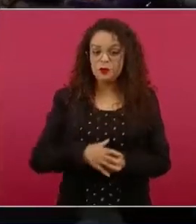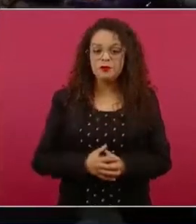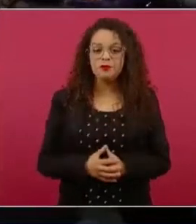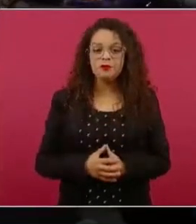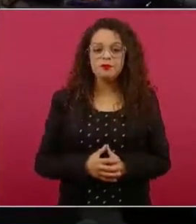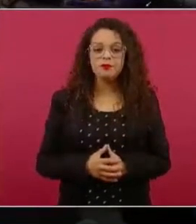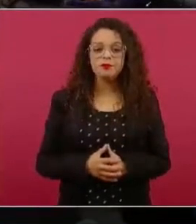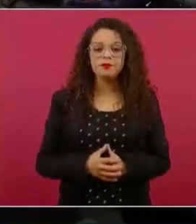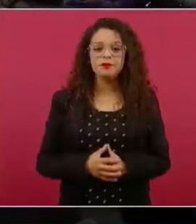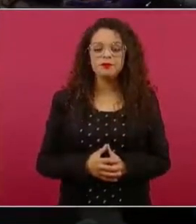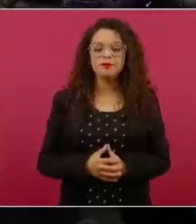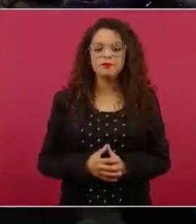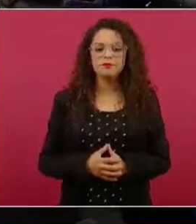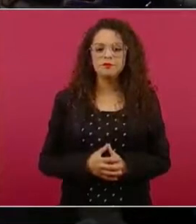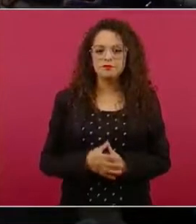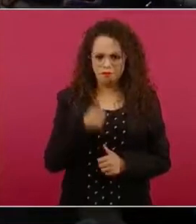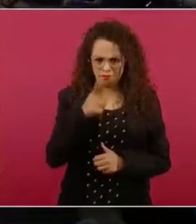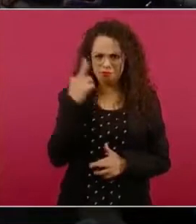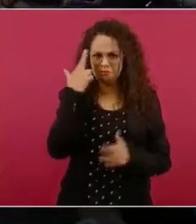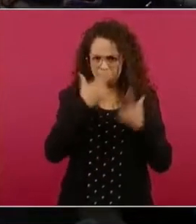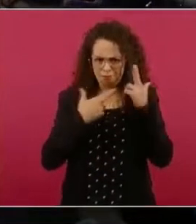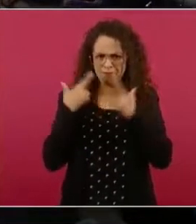¿Cuándo en México